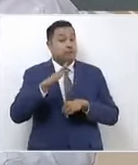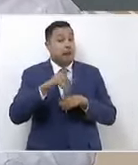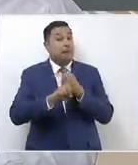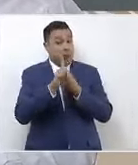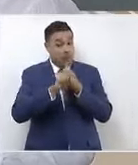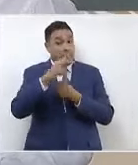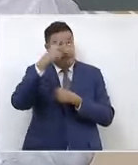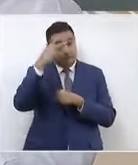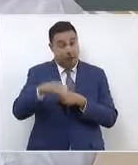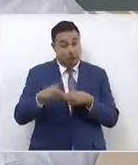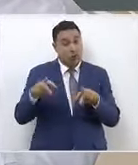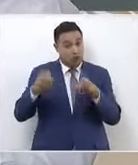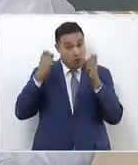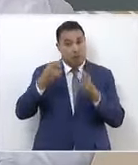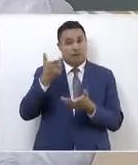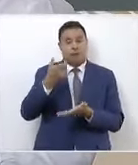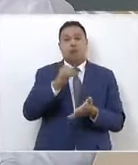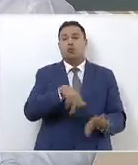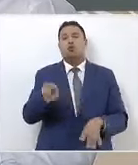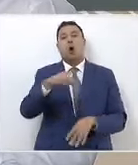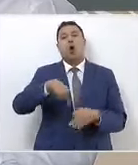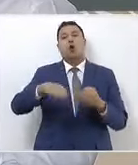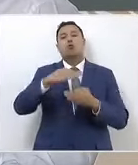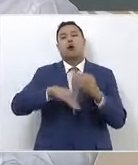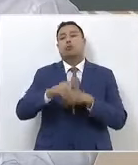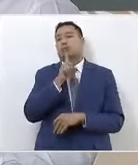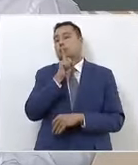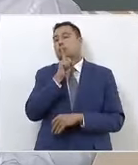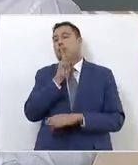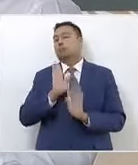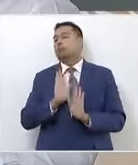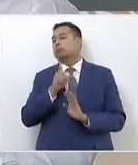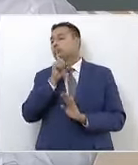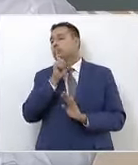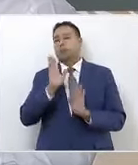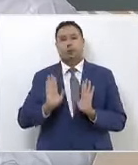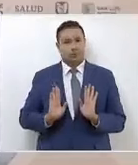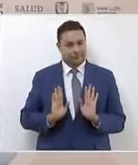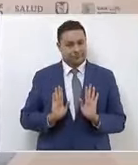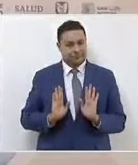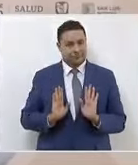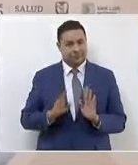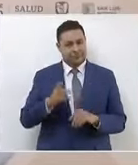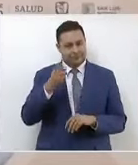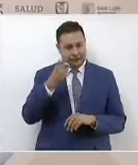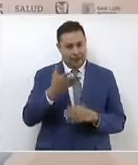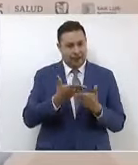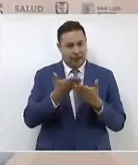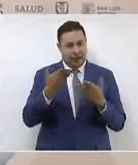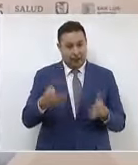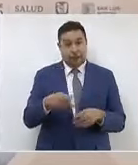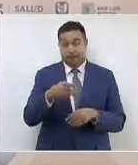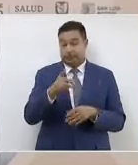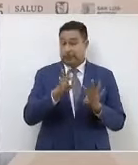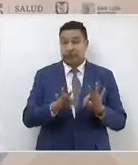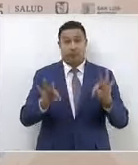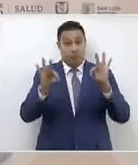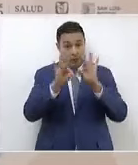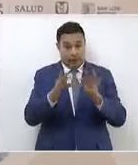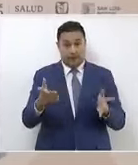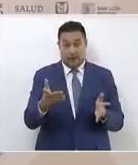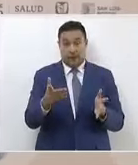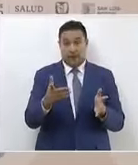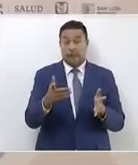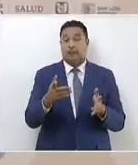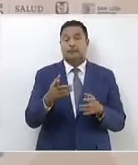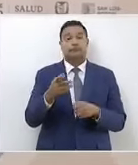de México, y no se hablaba de eso. No solo hay que combatirla por razones de índole moral, sino